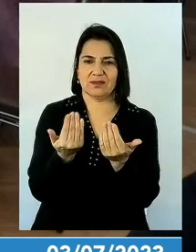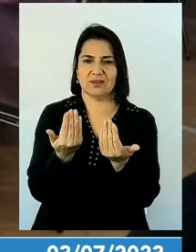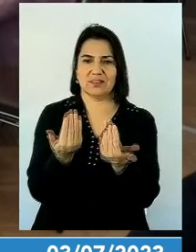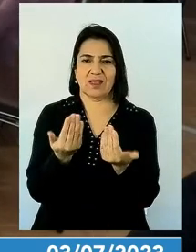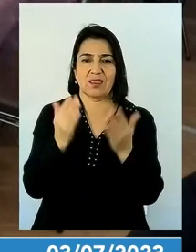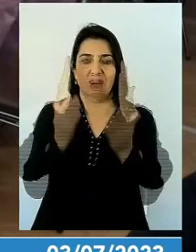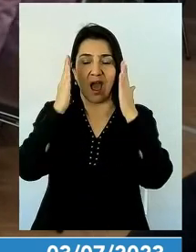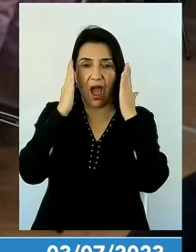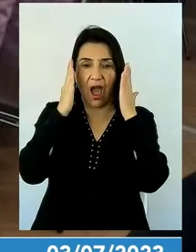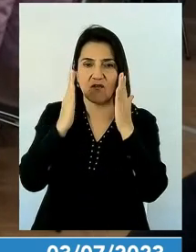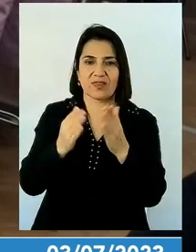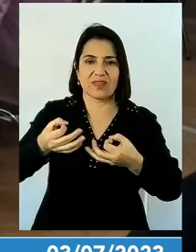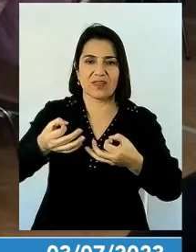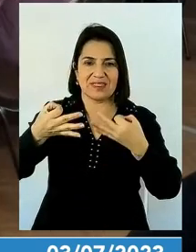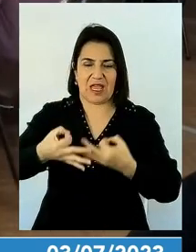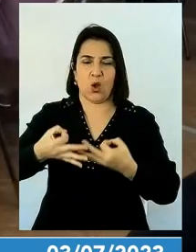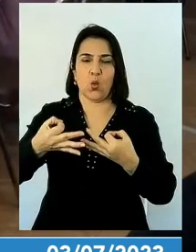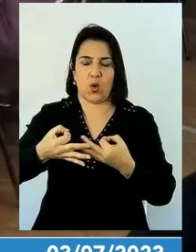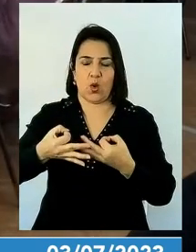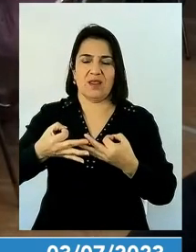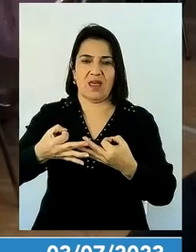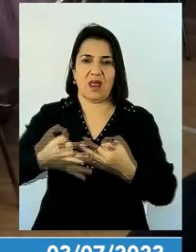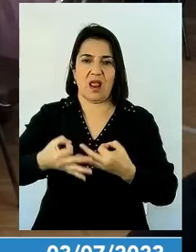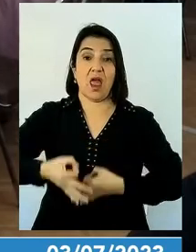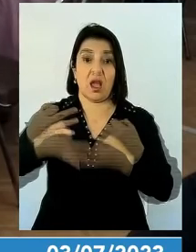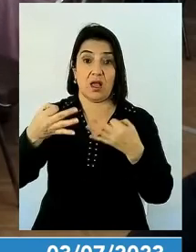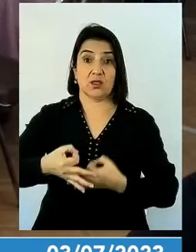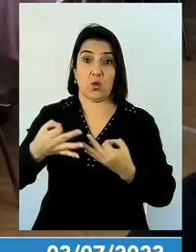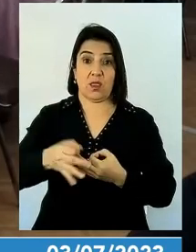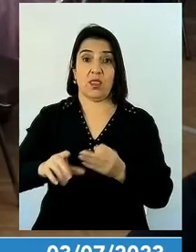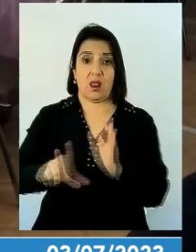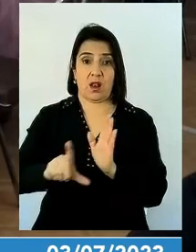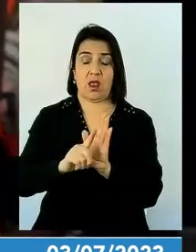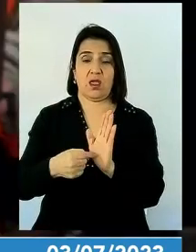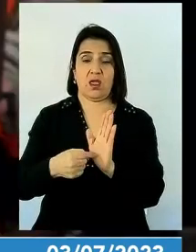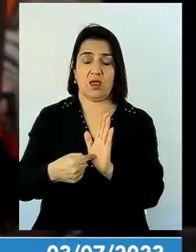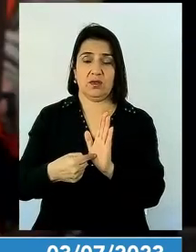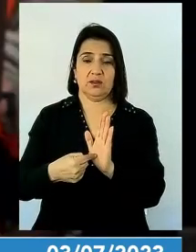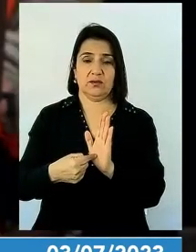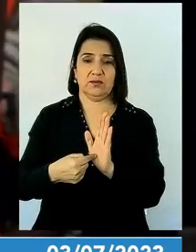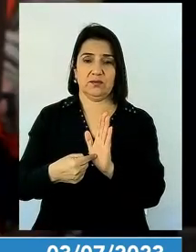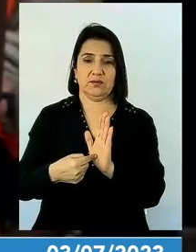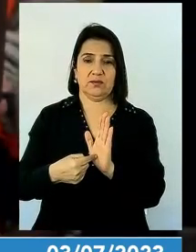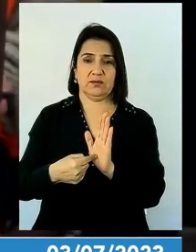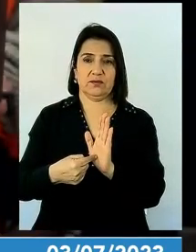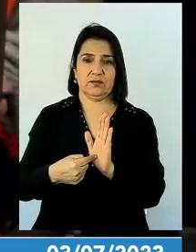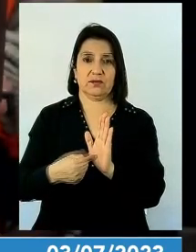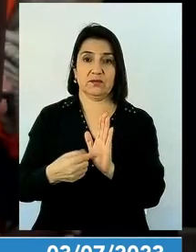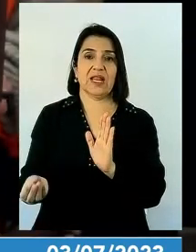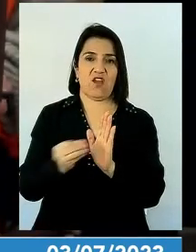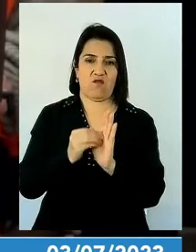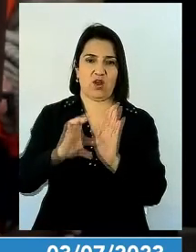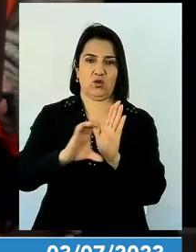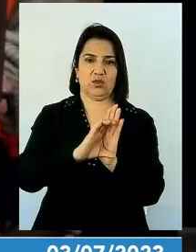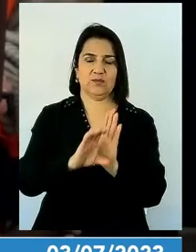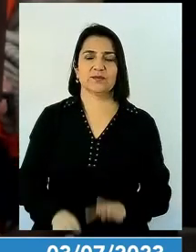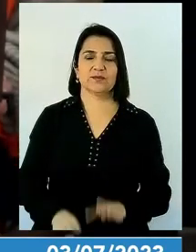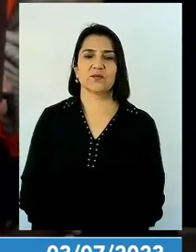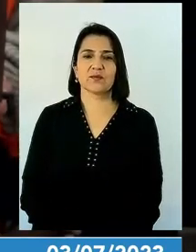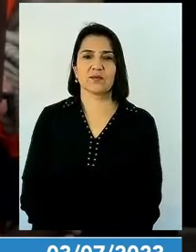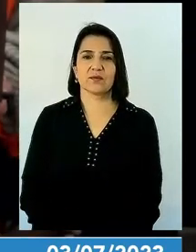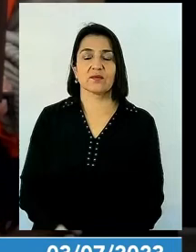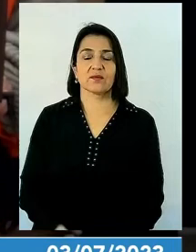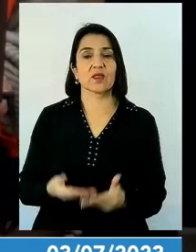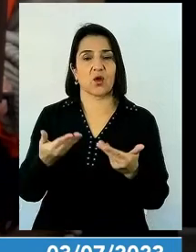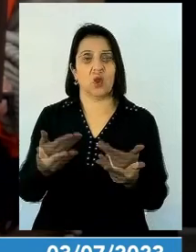seguridad, la certeza jurídica también a nivel constitucional. Hoy tenemos el